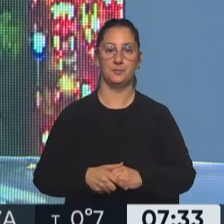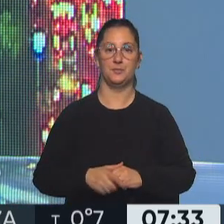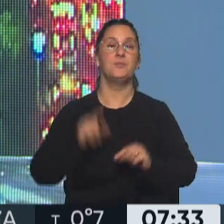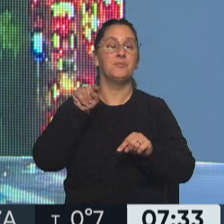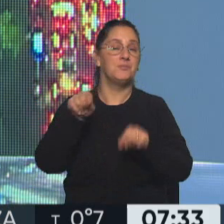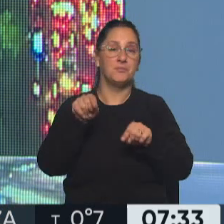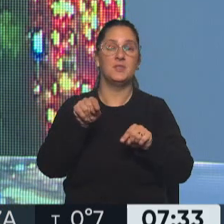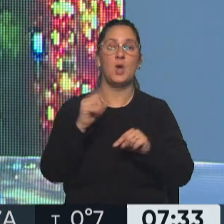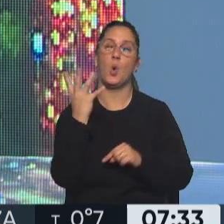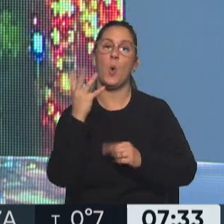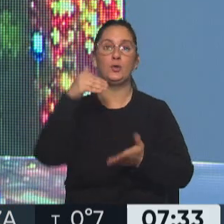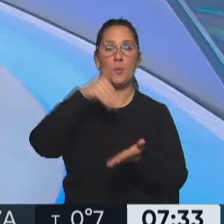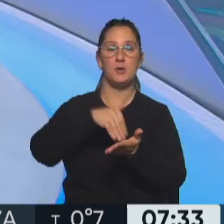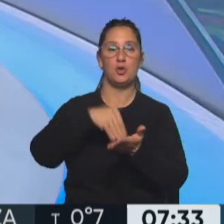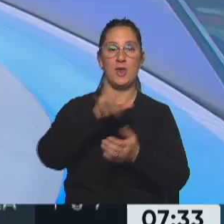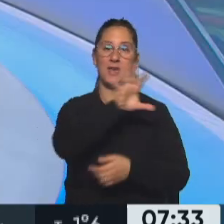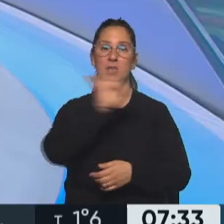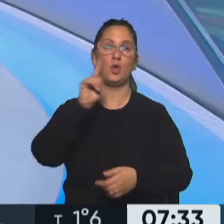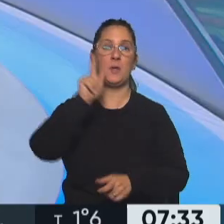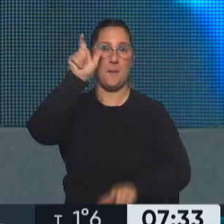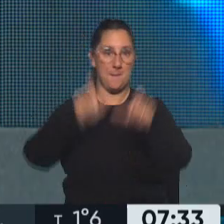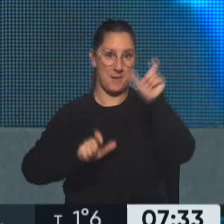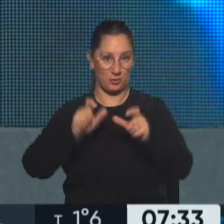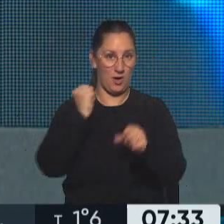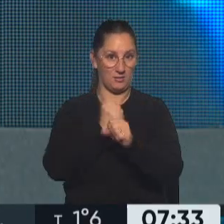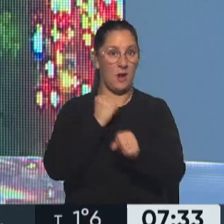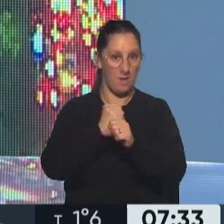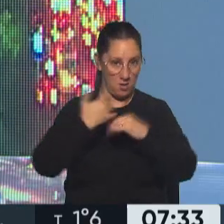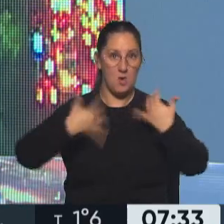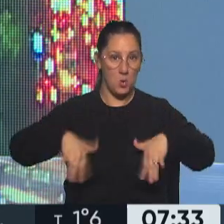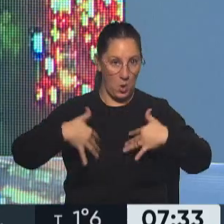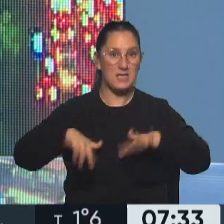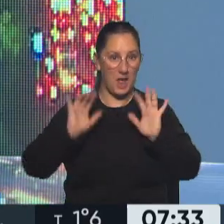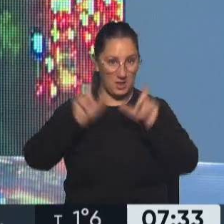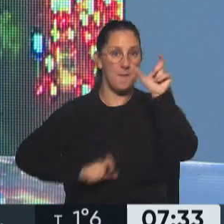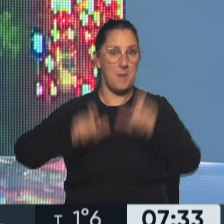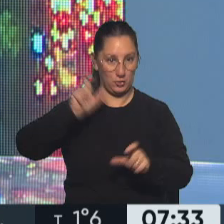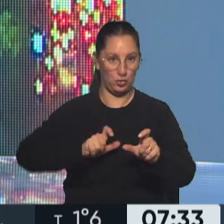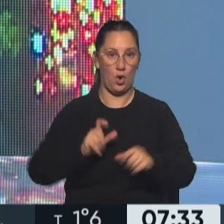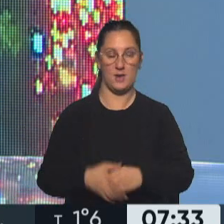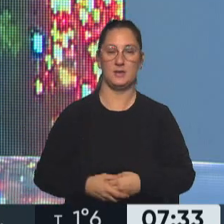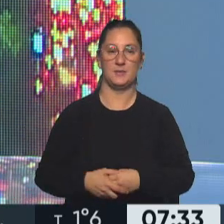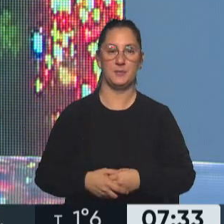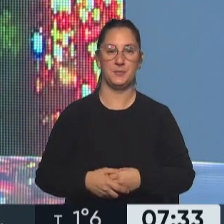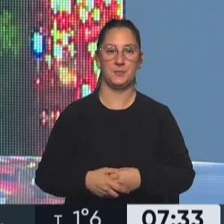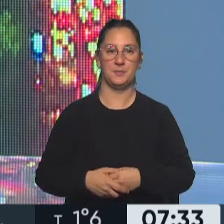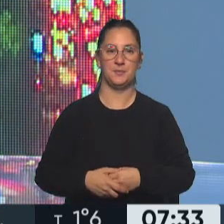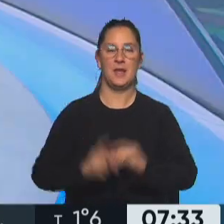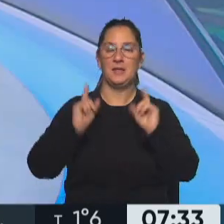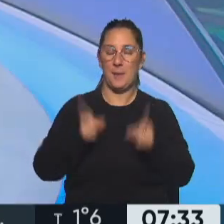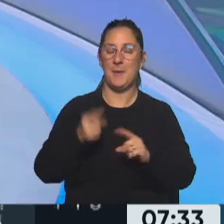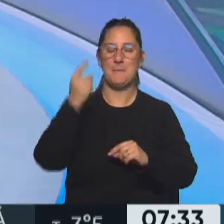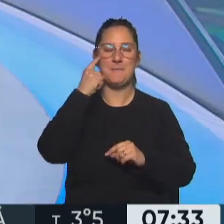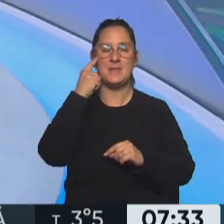mundo de 4,5 millones de trabajadores. Un universo muy importante. Digamos, sumamente importante si tenemos en cuenta que